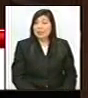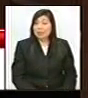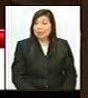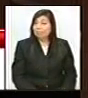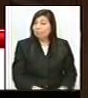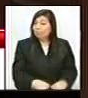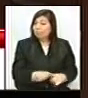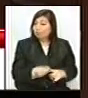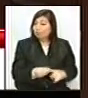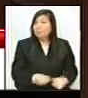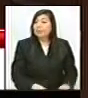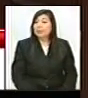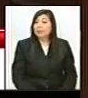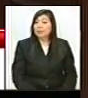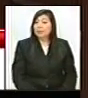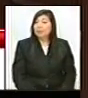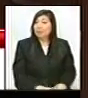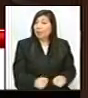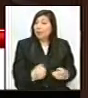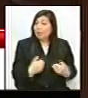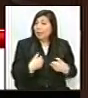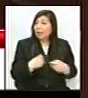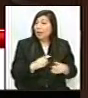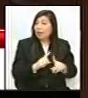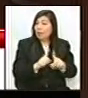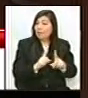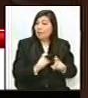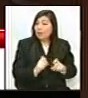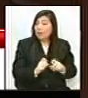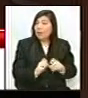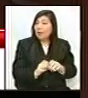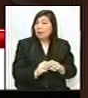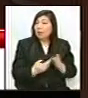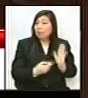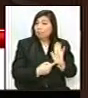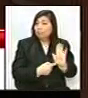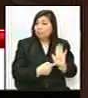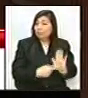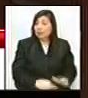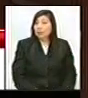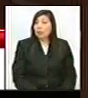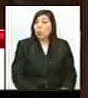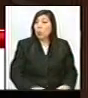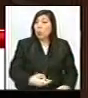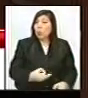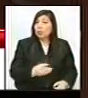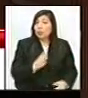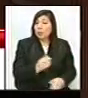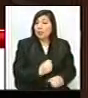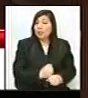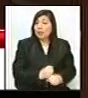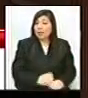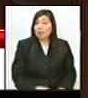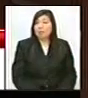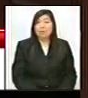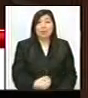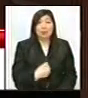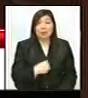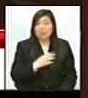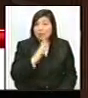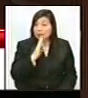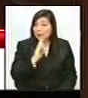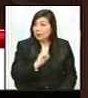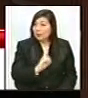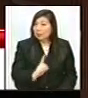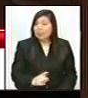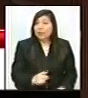parte. Ustedes deben evaluar la evidencia y ustedes deben realizar un juicio de subsunción. Y no lo digo yo,